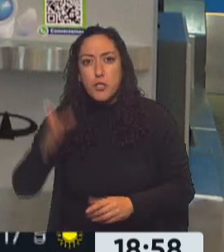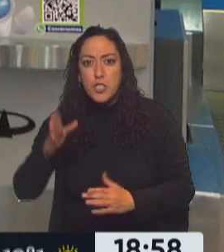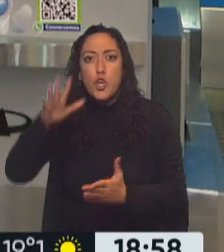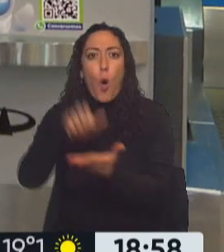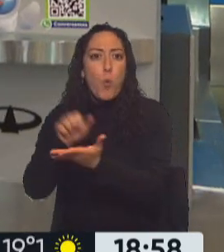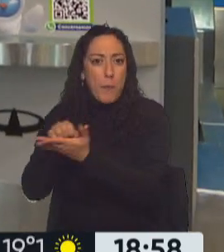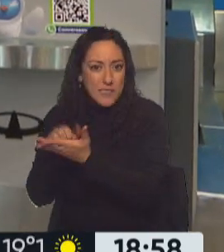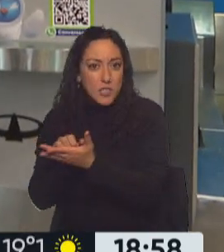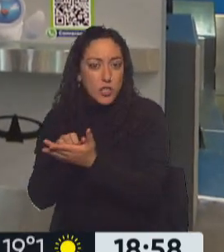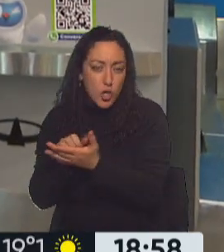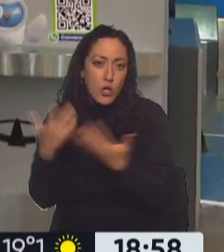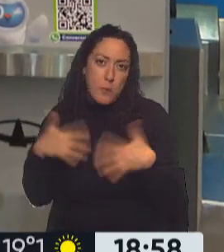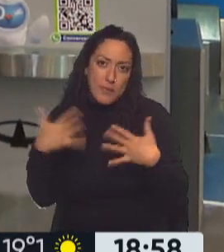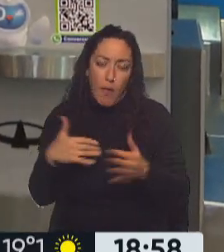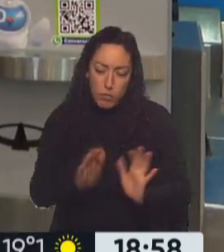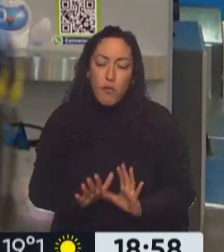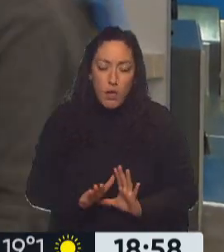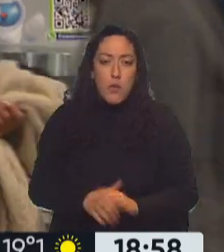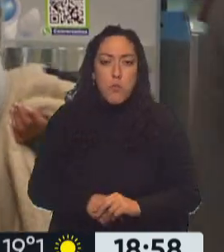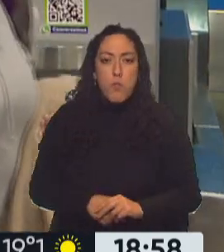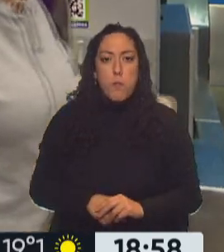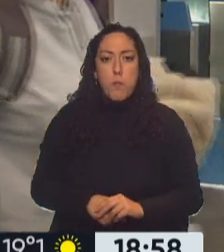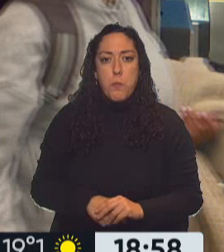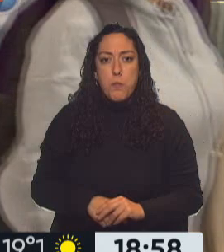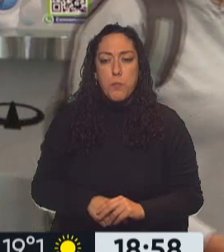ocupación, o sea, tenemos niveles altos de ocupación.